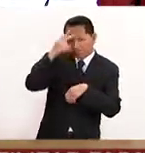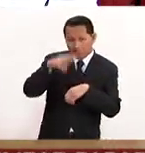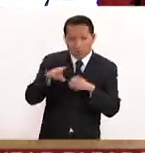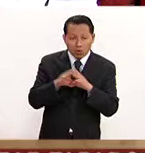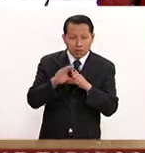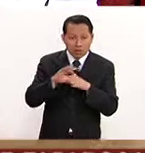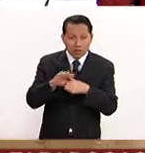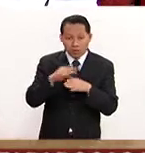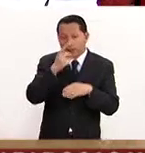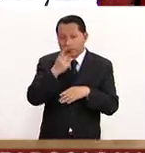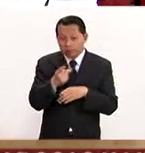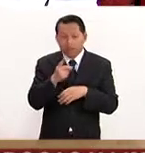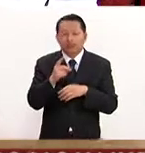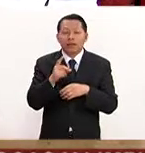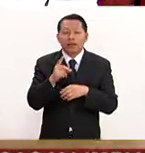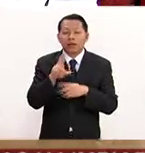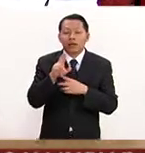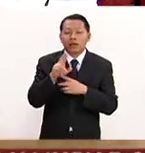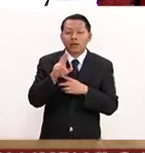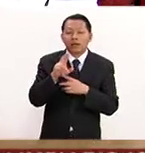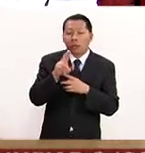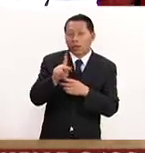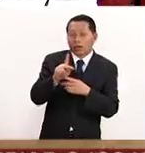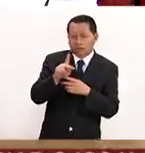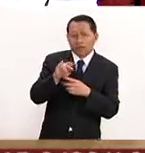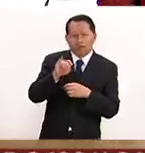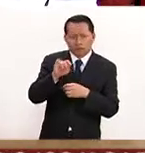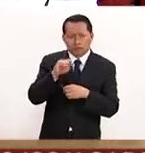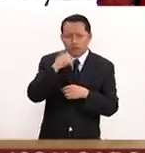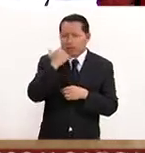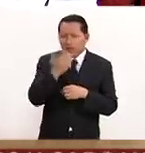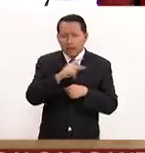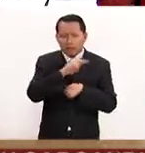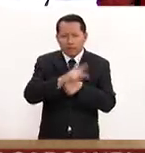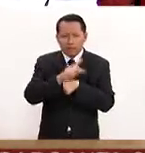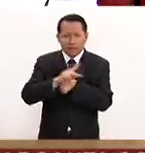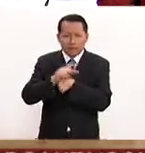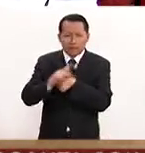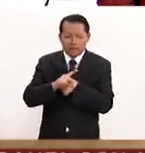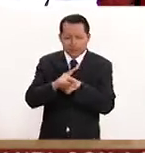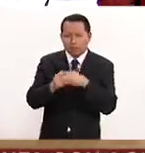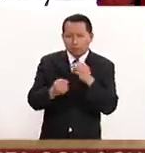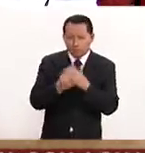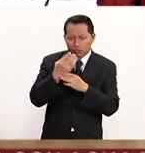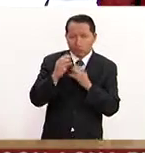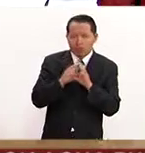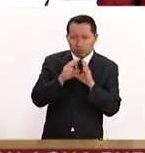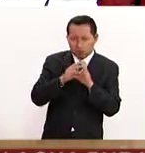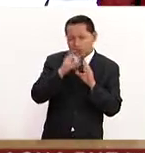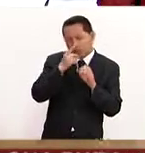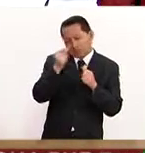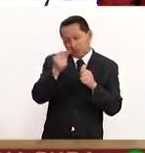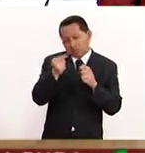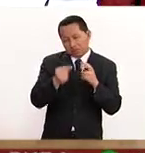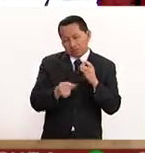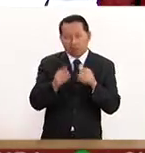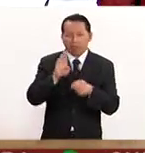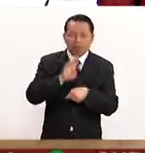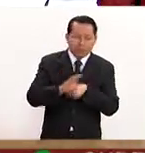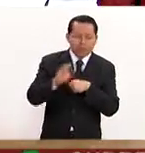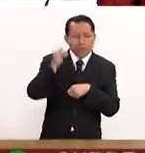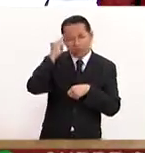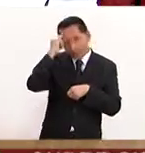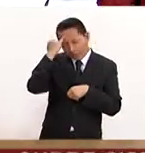guía. Dijeron, el Reino Unido está más que dispuesto a hacer negociaciones con países emergentes. Nos mencionaron a varios, mencionaron a Brasil,